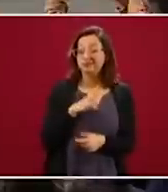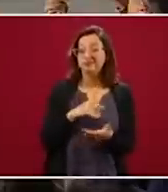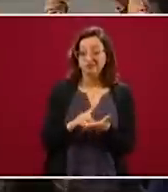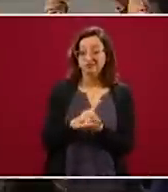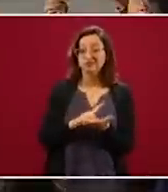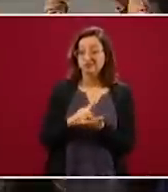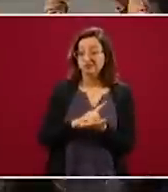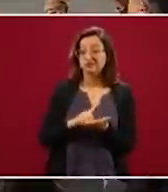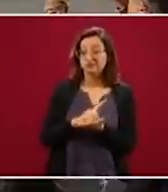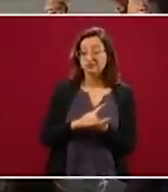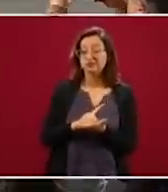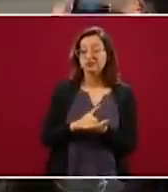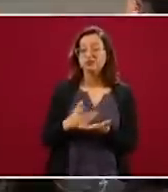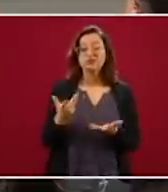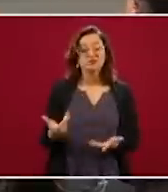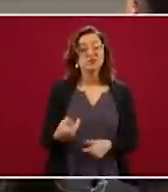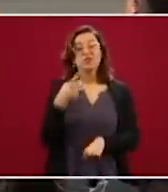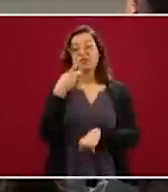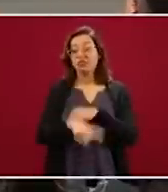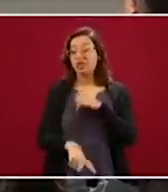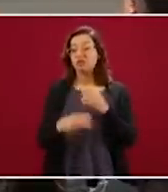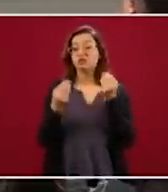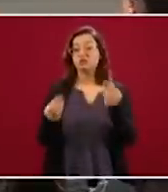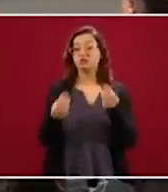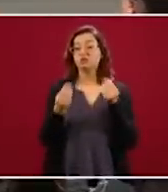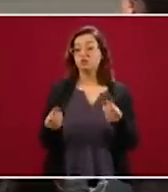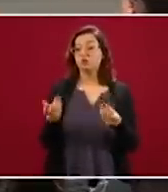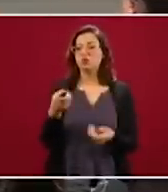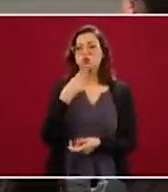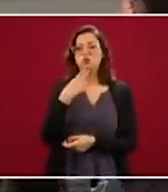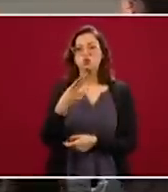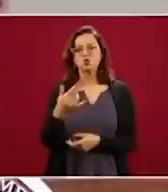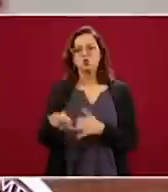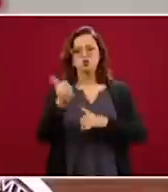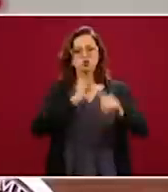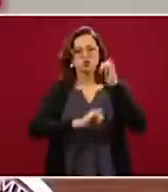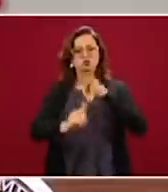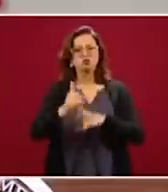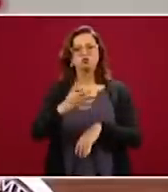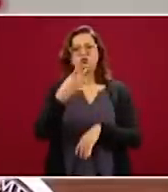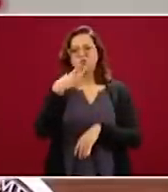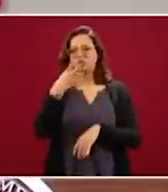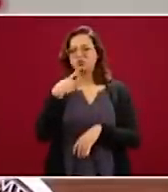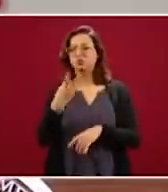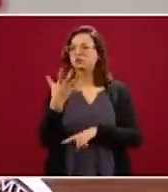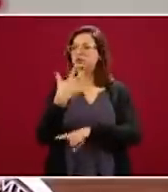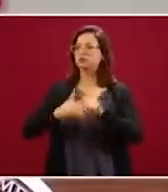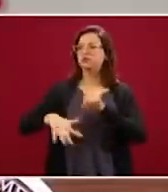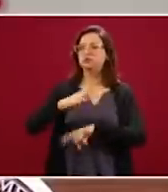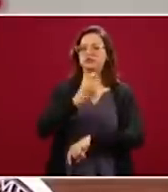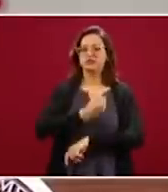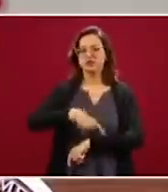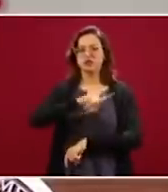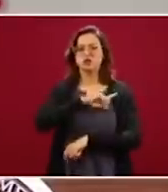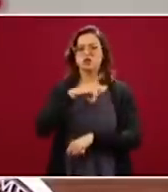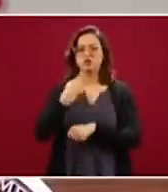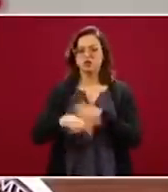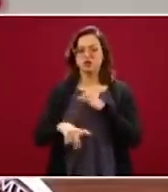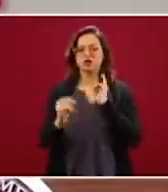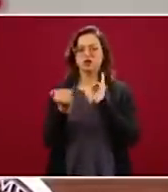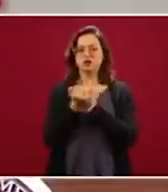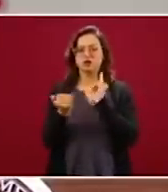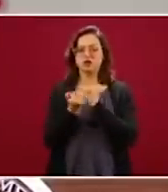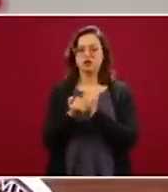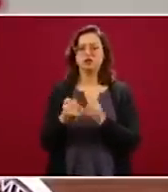los mexicanos, son las más consumidas y también afectan el sistema de salud pública. En ese sentido, el eslogan,